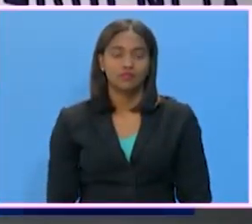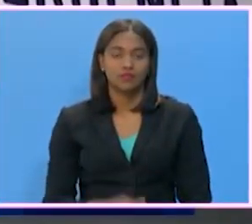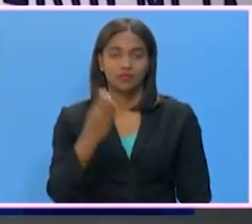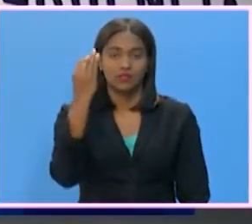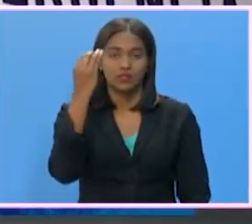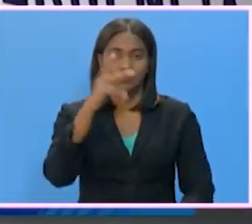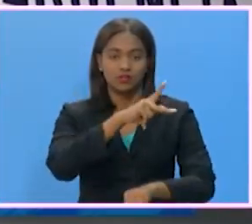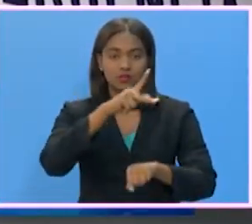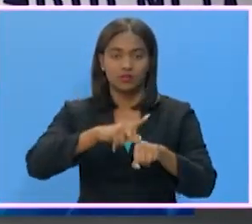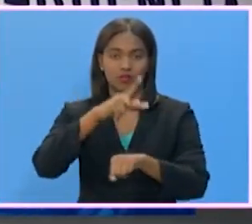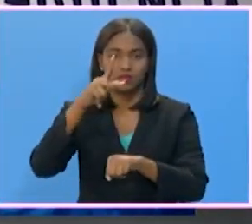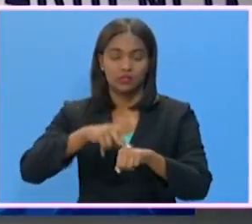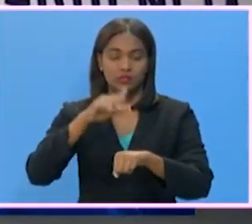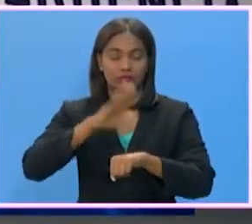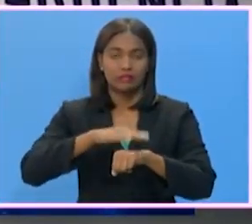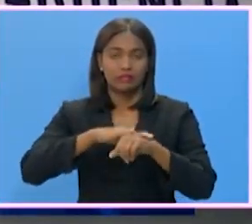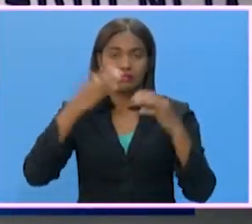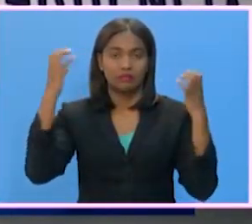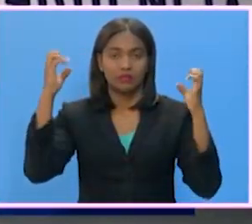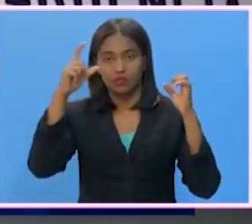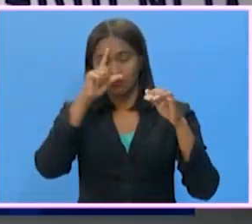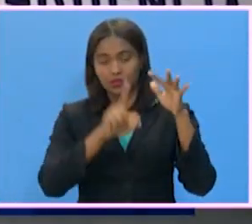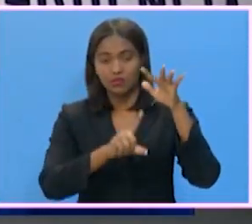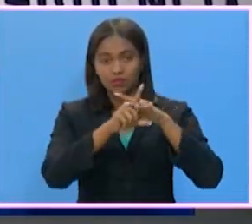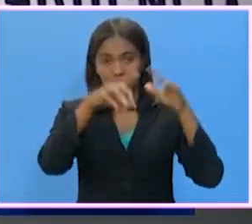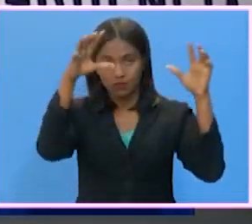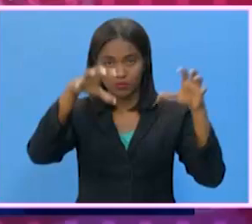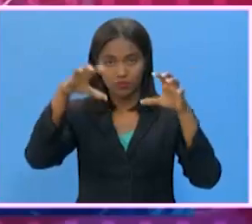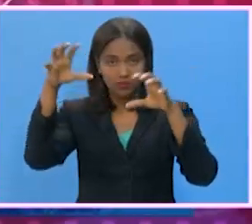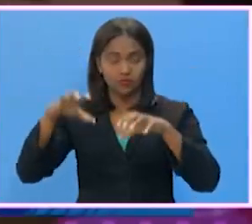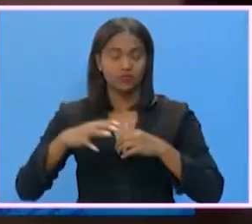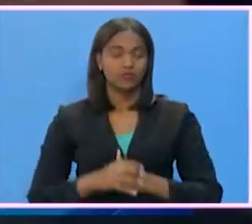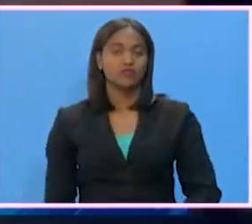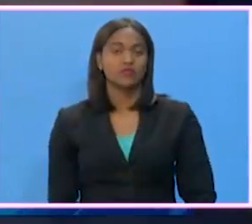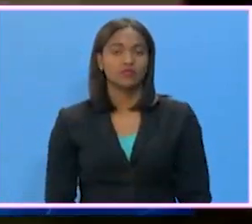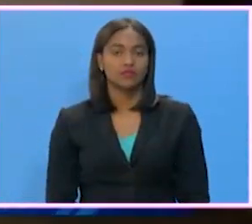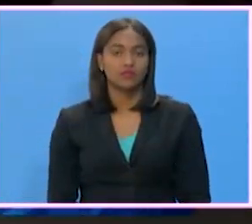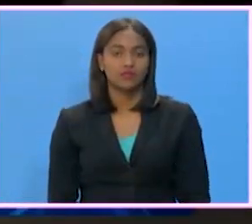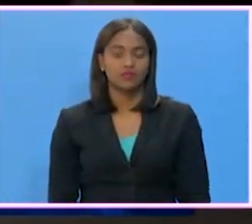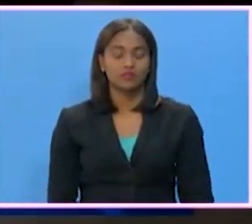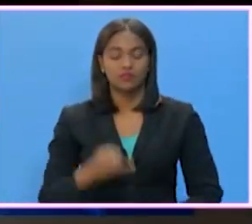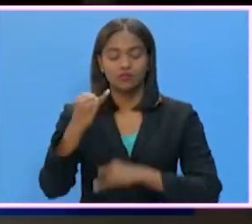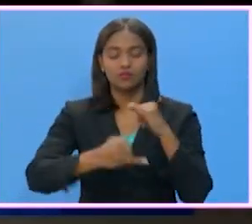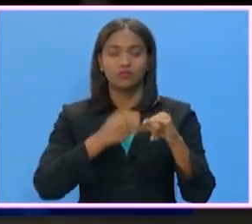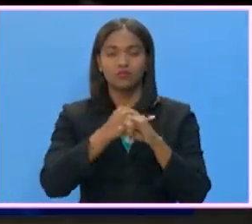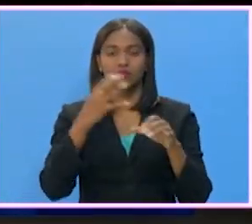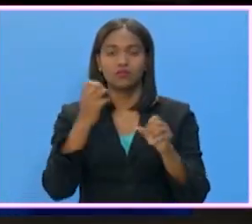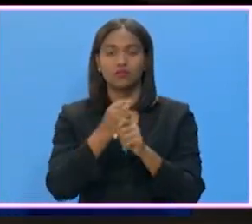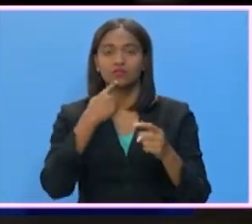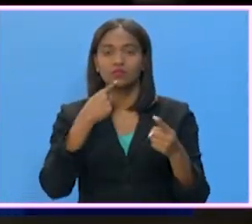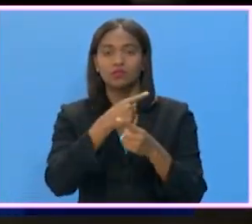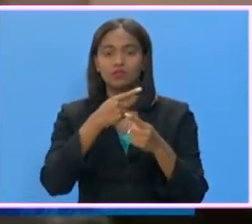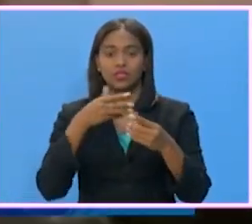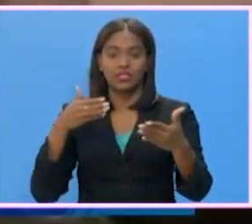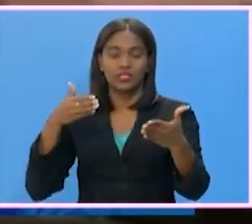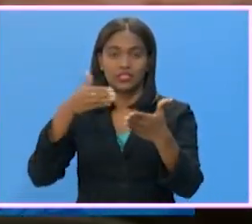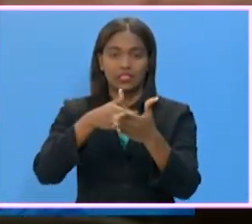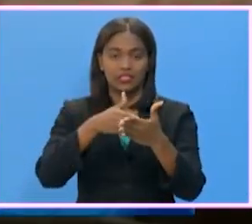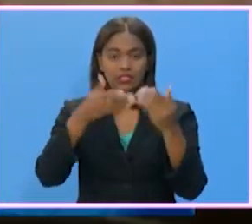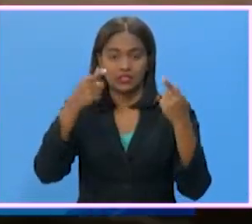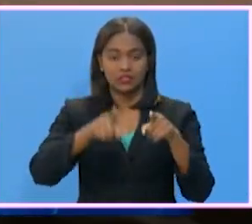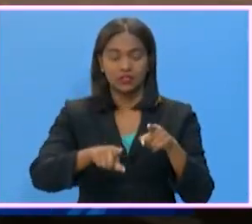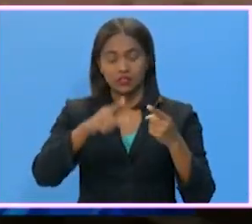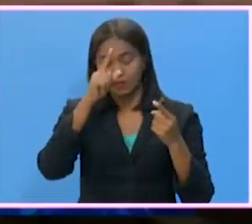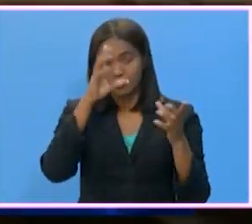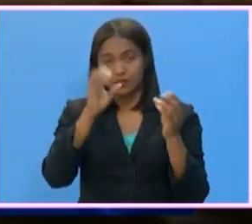14 provincias en alerta por incidencia de vaguada. En las internacionales, ataque en hotel deja al